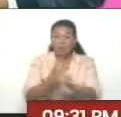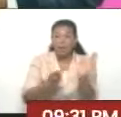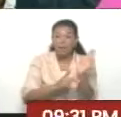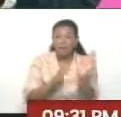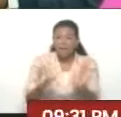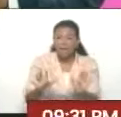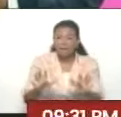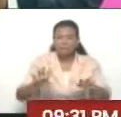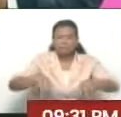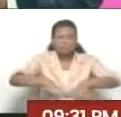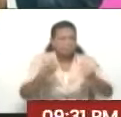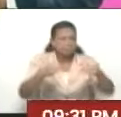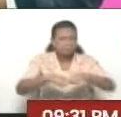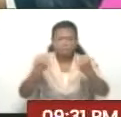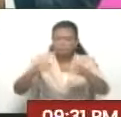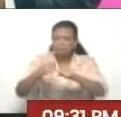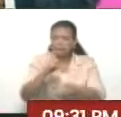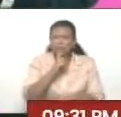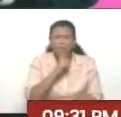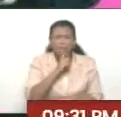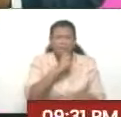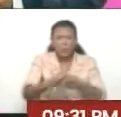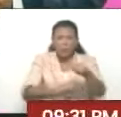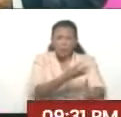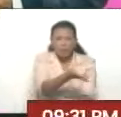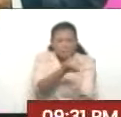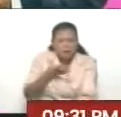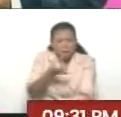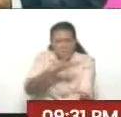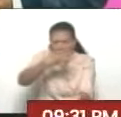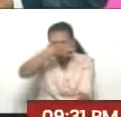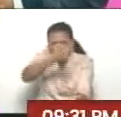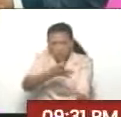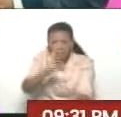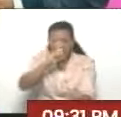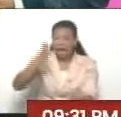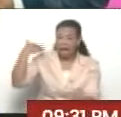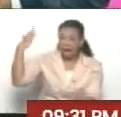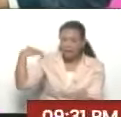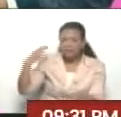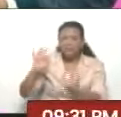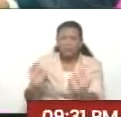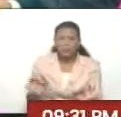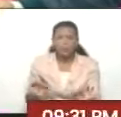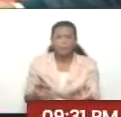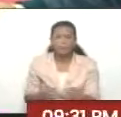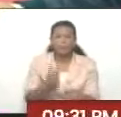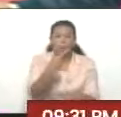recuperado de la destrucción que le hicieron los guarimberos. Aquí está el hito